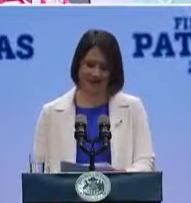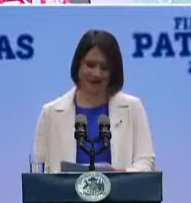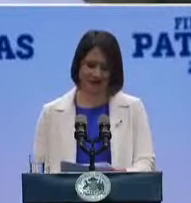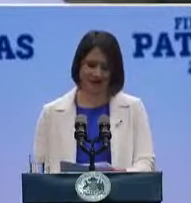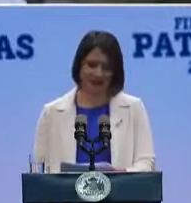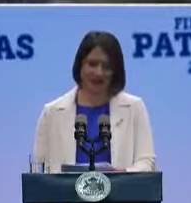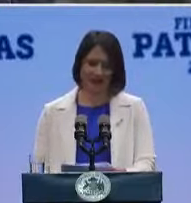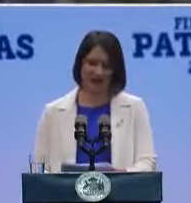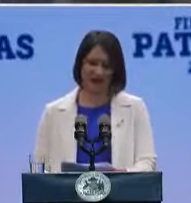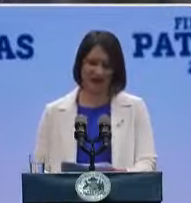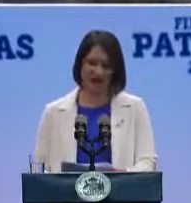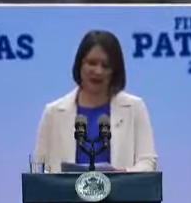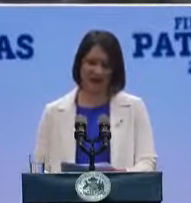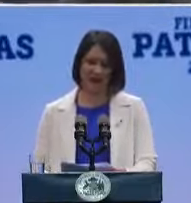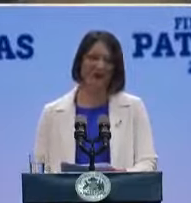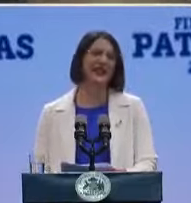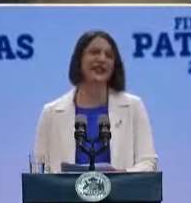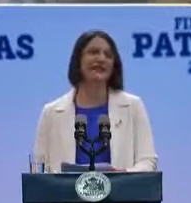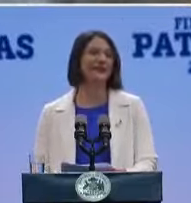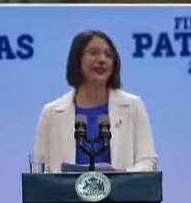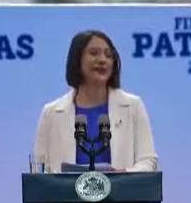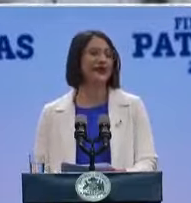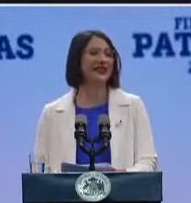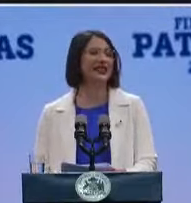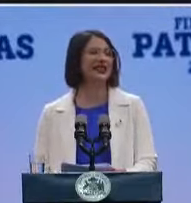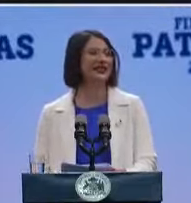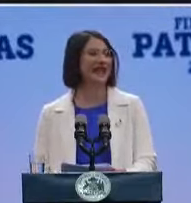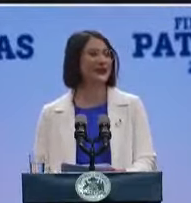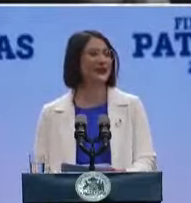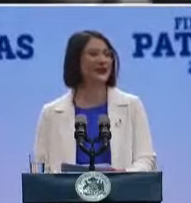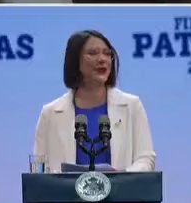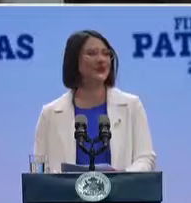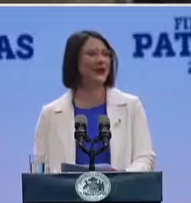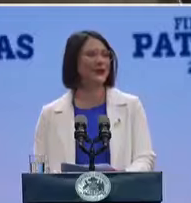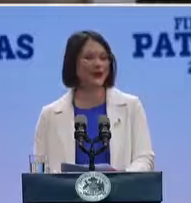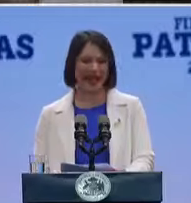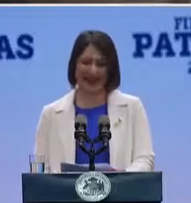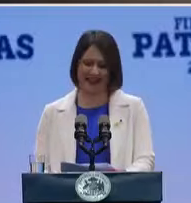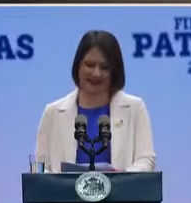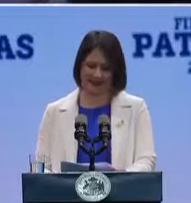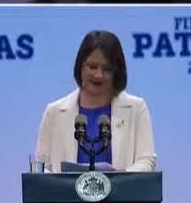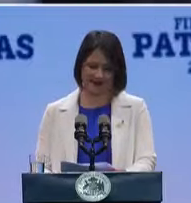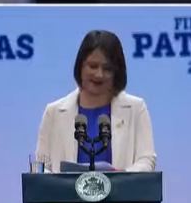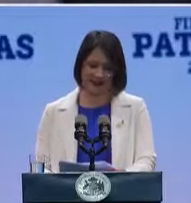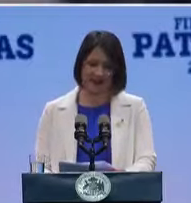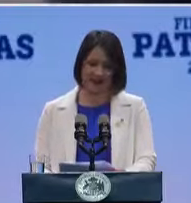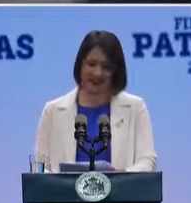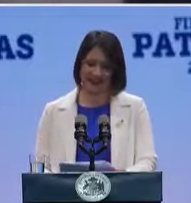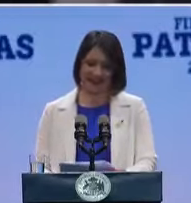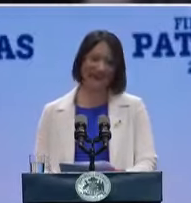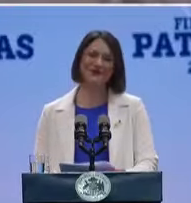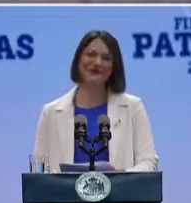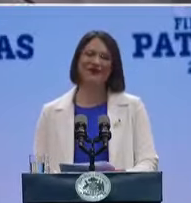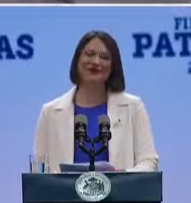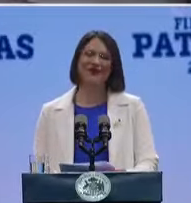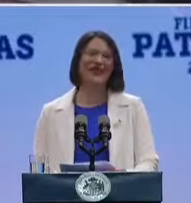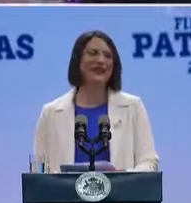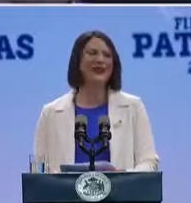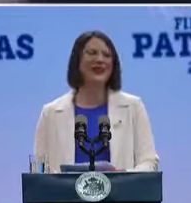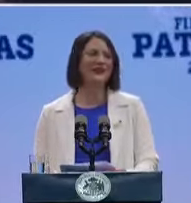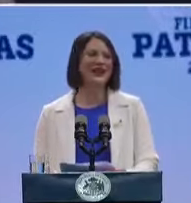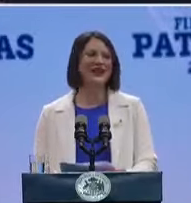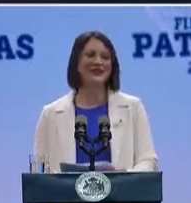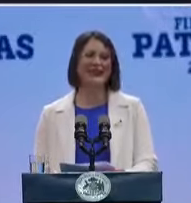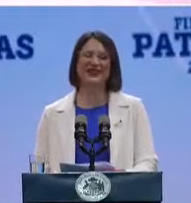seguridad reforzados tanto en la capital como en otras partes de Chile, cuyo objetivo es resguardar a las personas para que disfruten durante